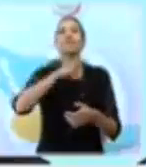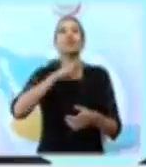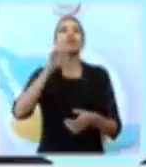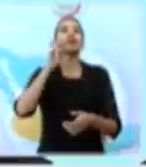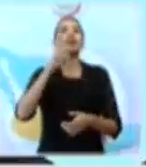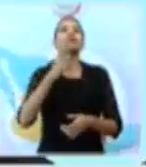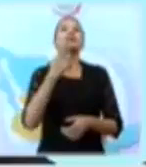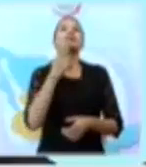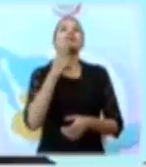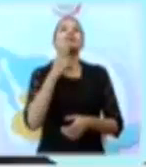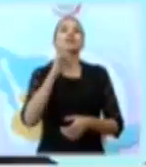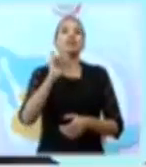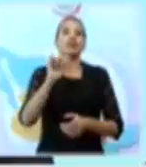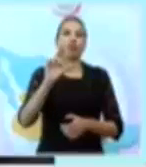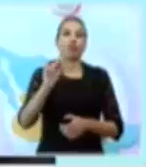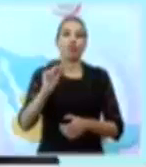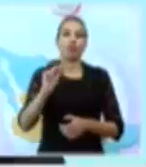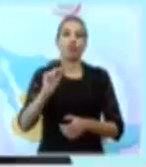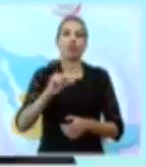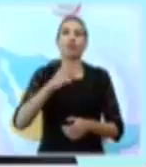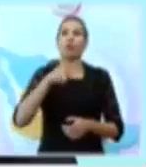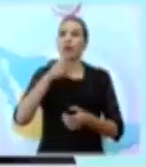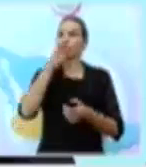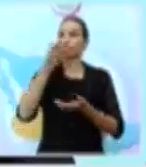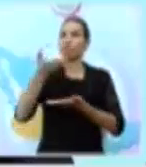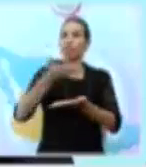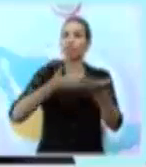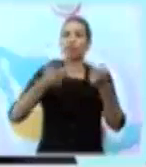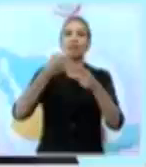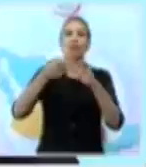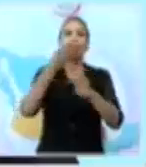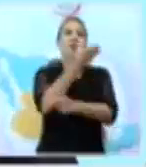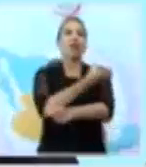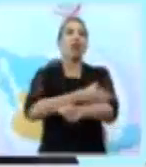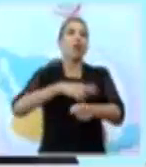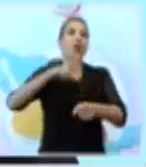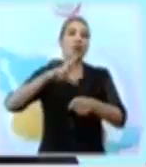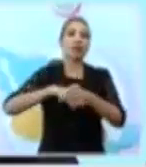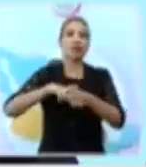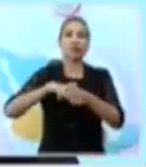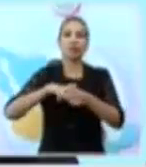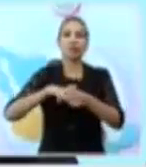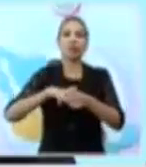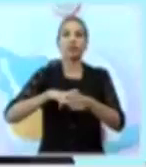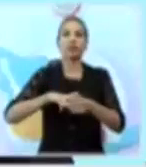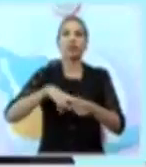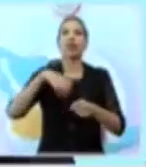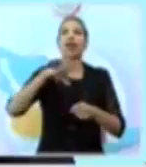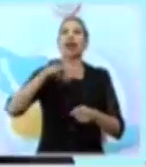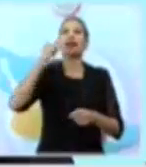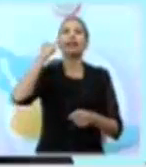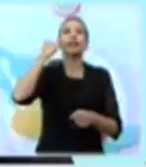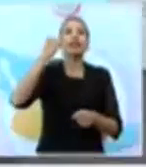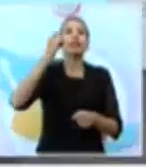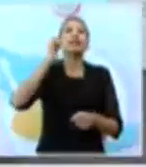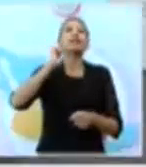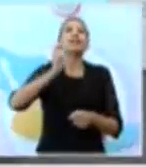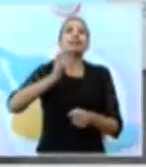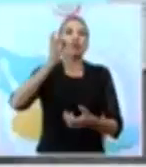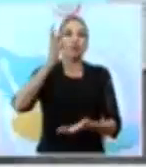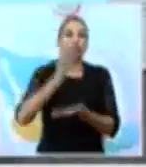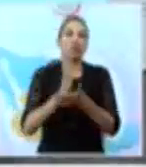su utilidad. Lo he compartido con los coordinadores. No es una idea que